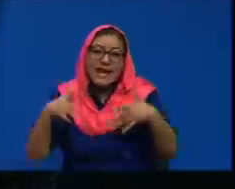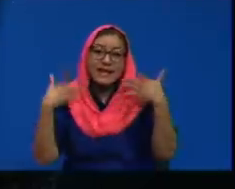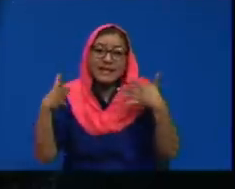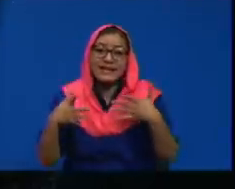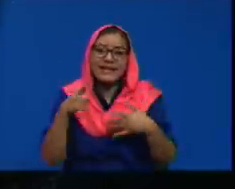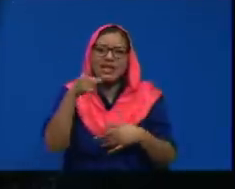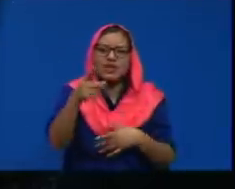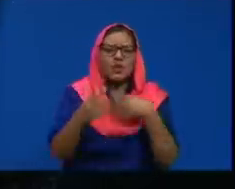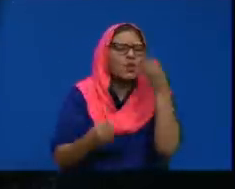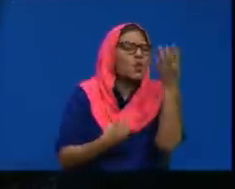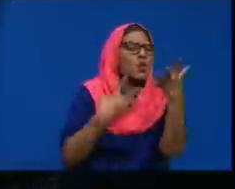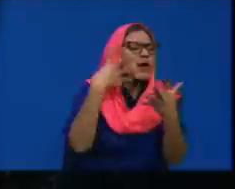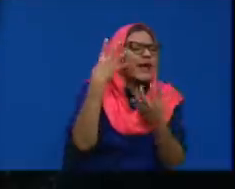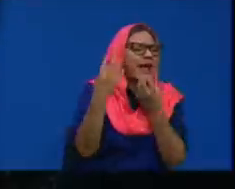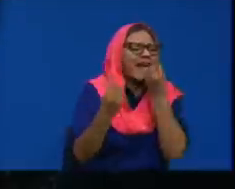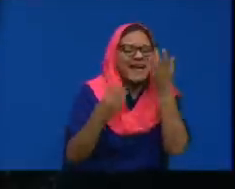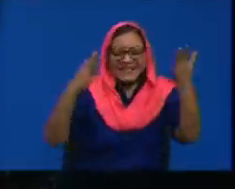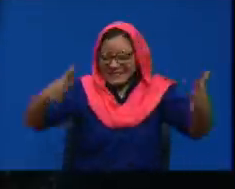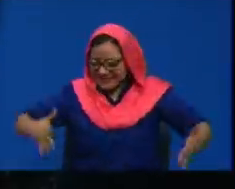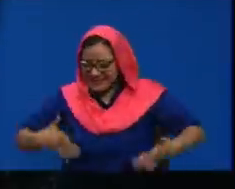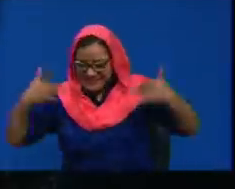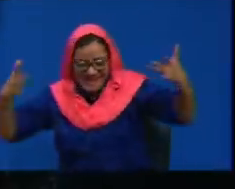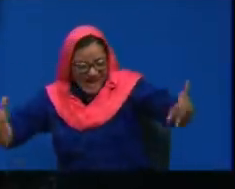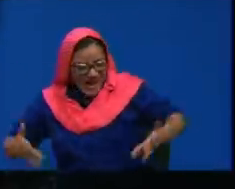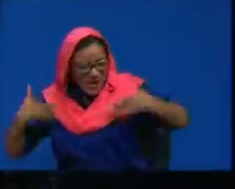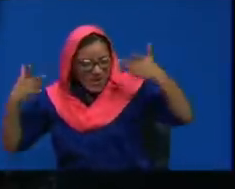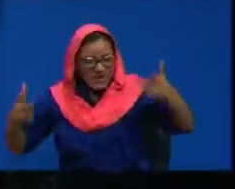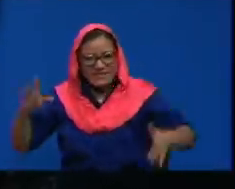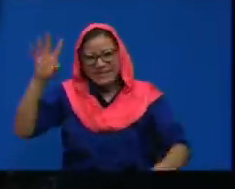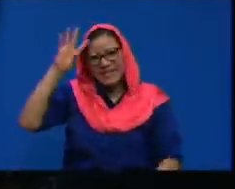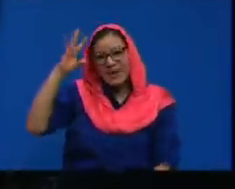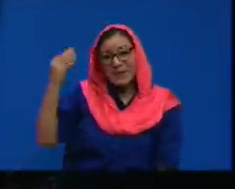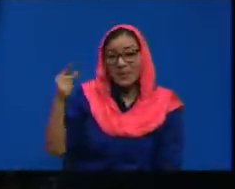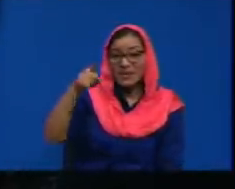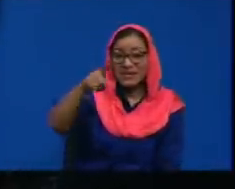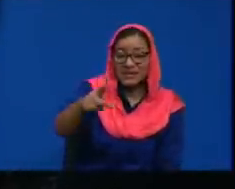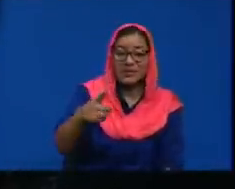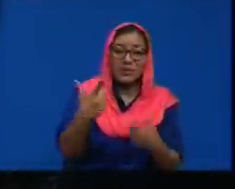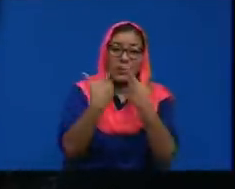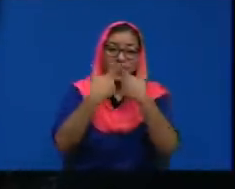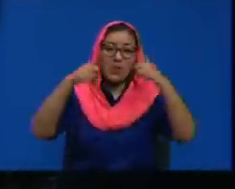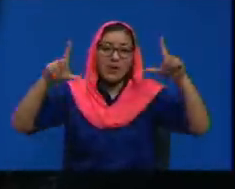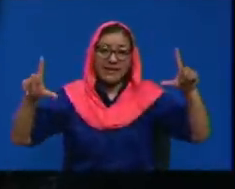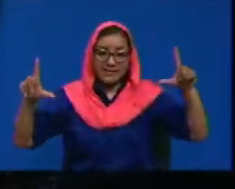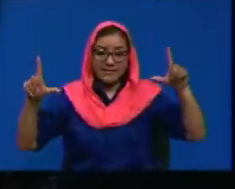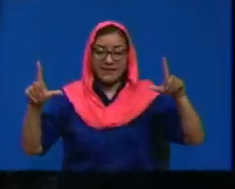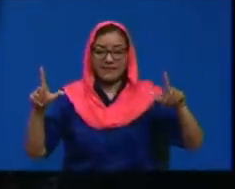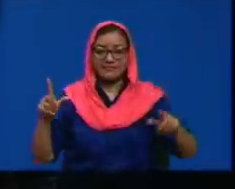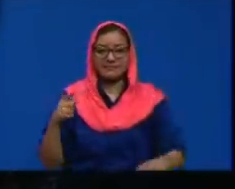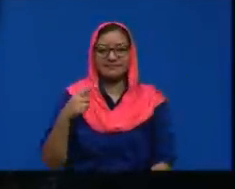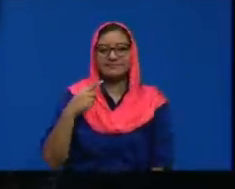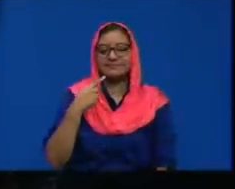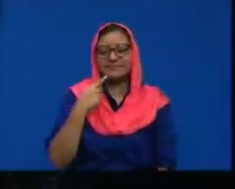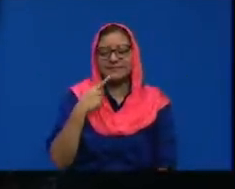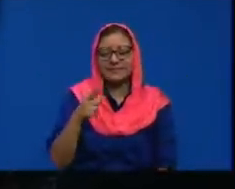alegría, regocíjate, porque sos libre, pueblo mío.